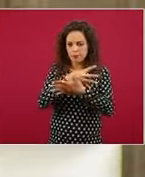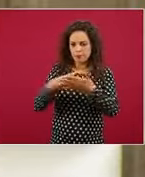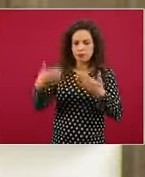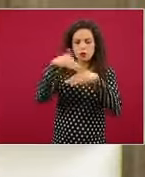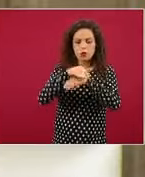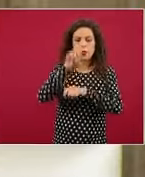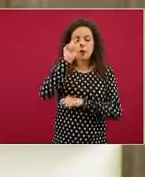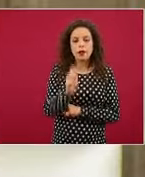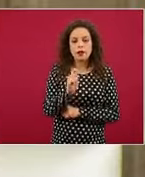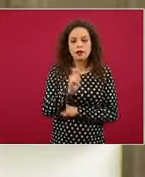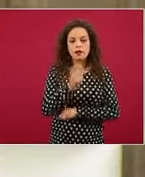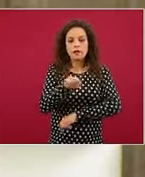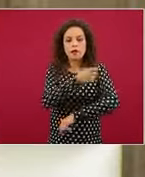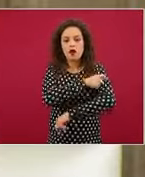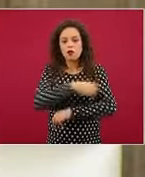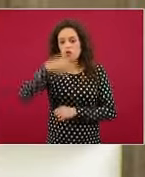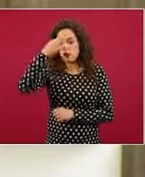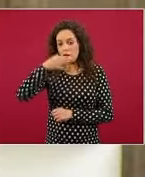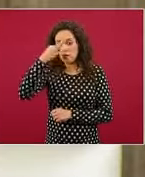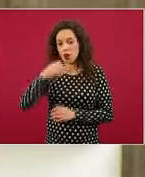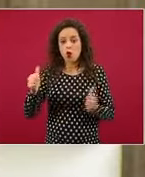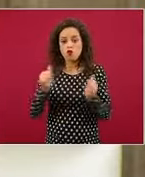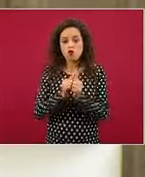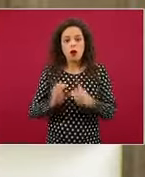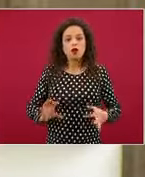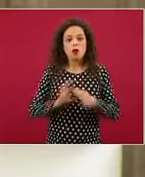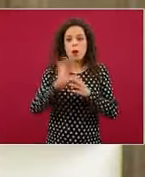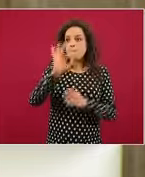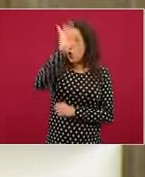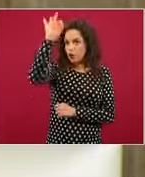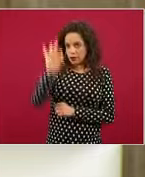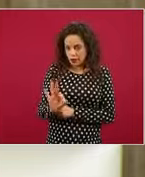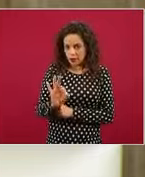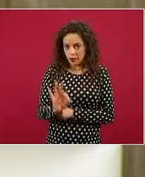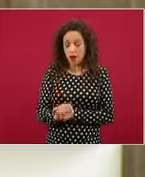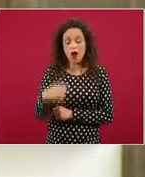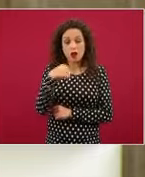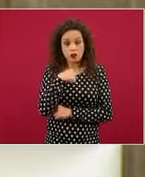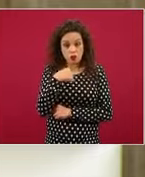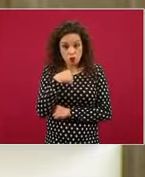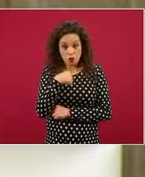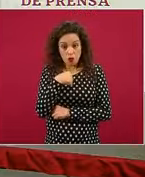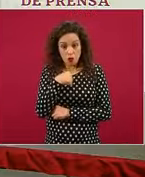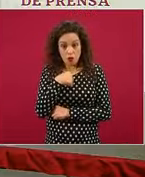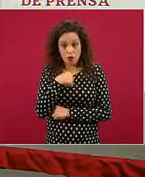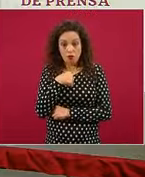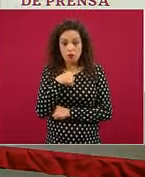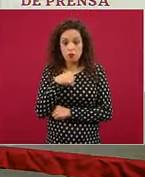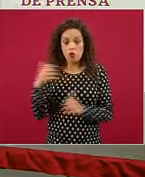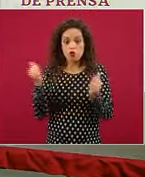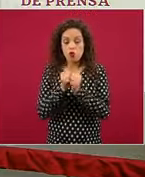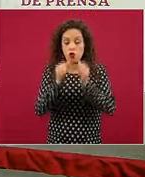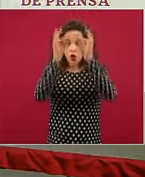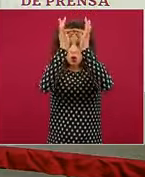de influenza y los porcentajes. He estado trabajando muy de cerca con mi consulado en